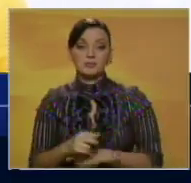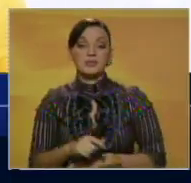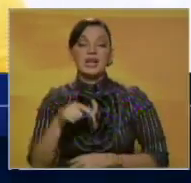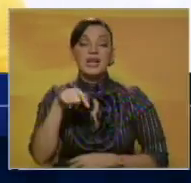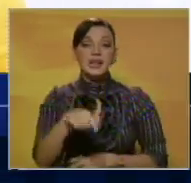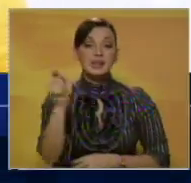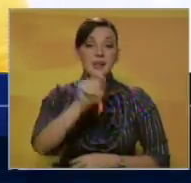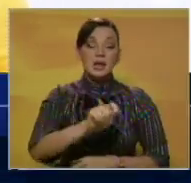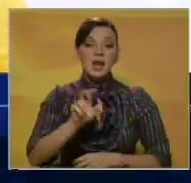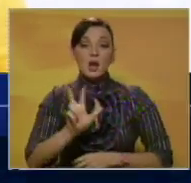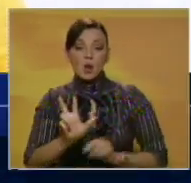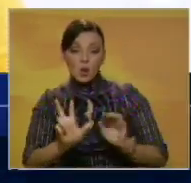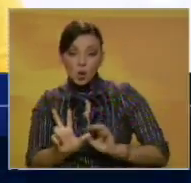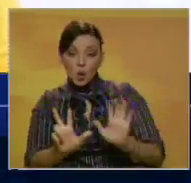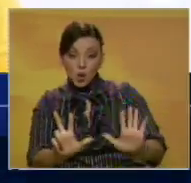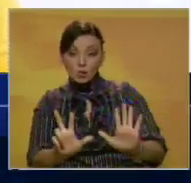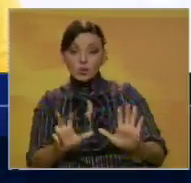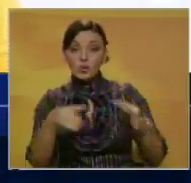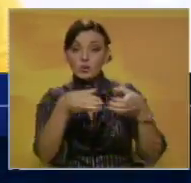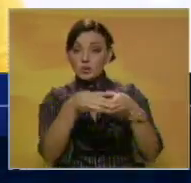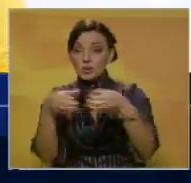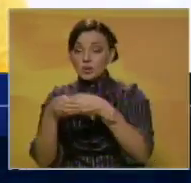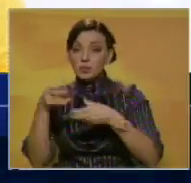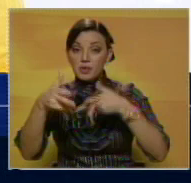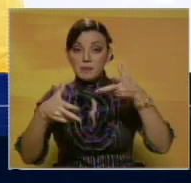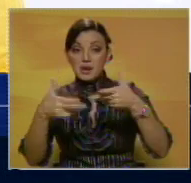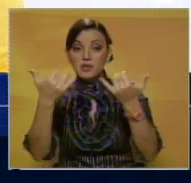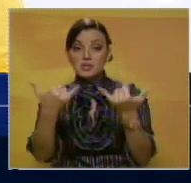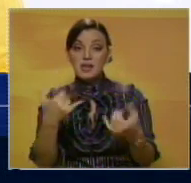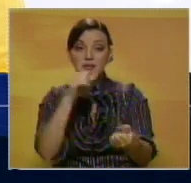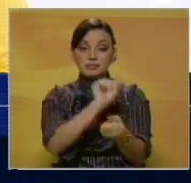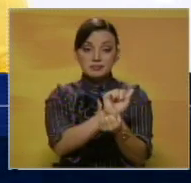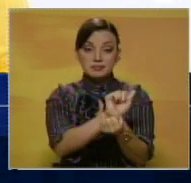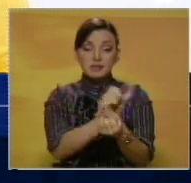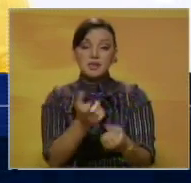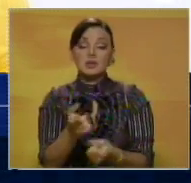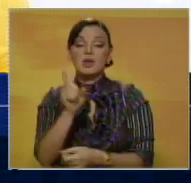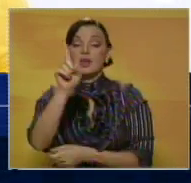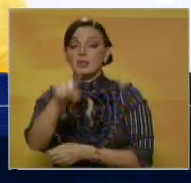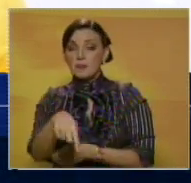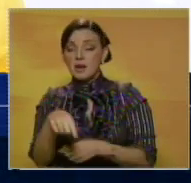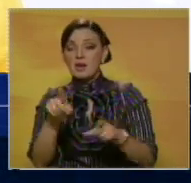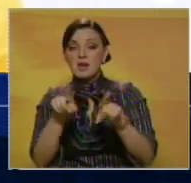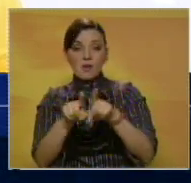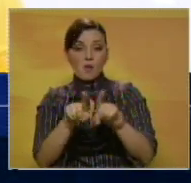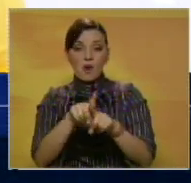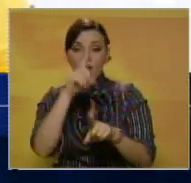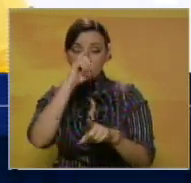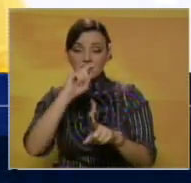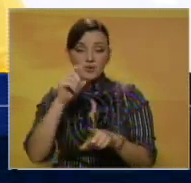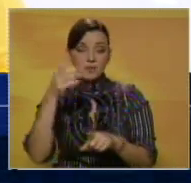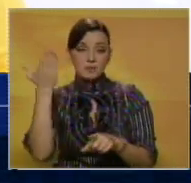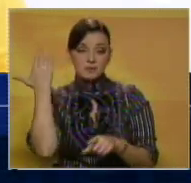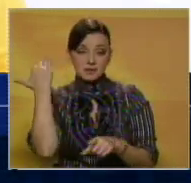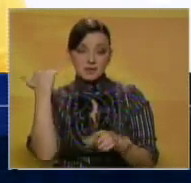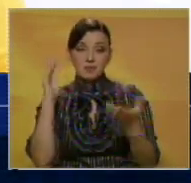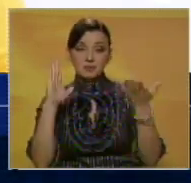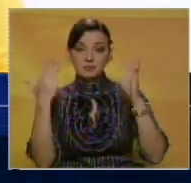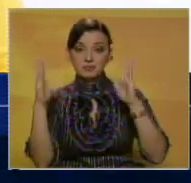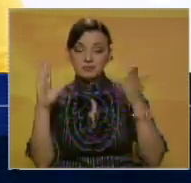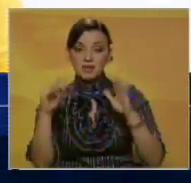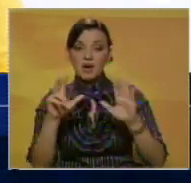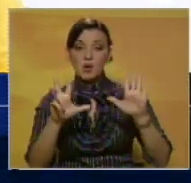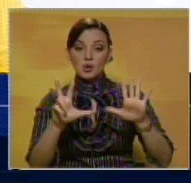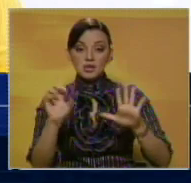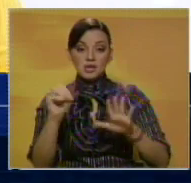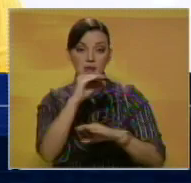grupos delictivos han sido desarticulados en la entidad andina. Asimismo, en comparación con la misma temporada del año pasado, en 80% se ha disminuido